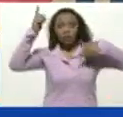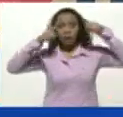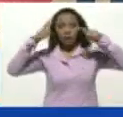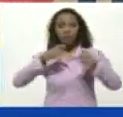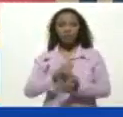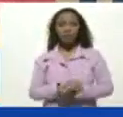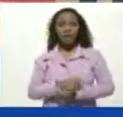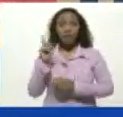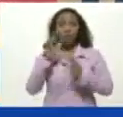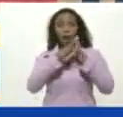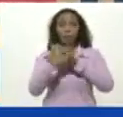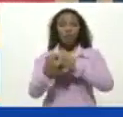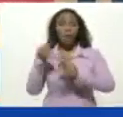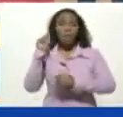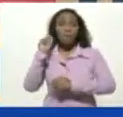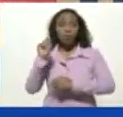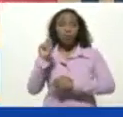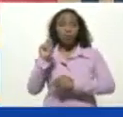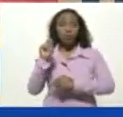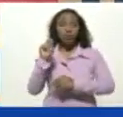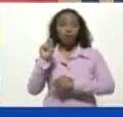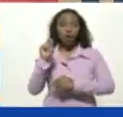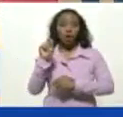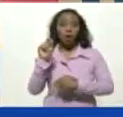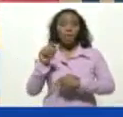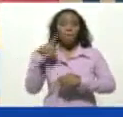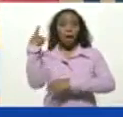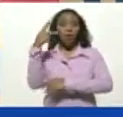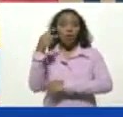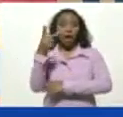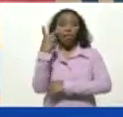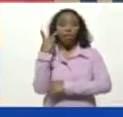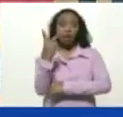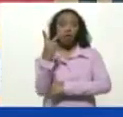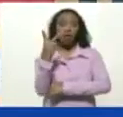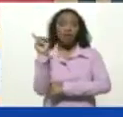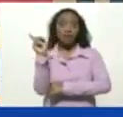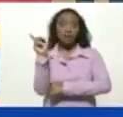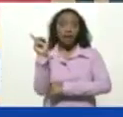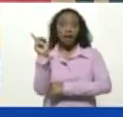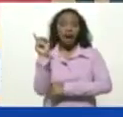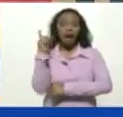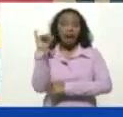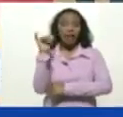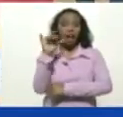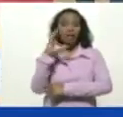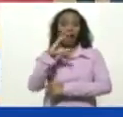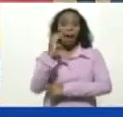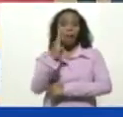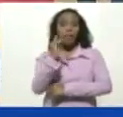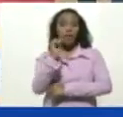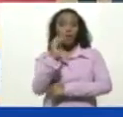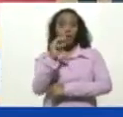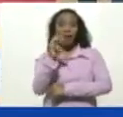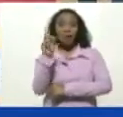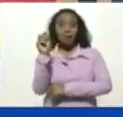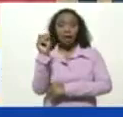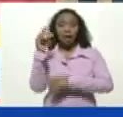en el barrio Punto Fijo 2, parroquia Jorge Hernández. Están en Cabima. ¡Un